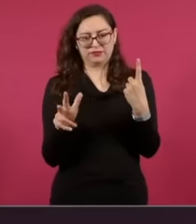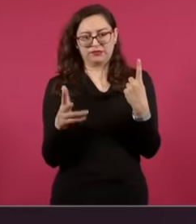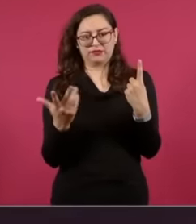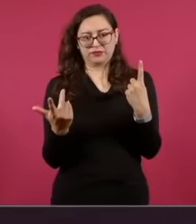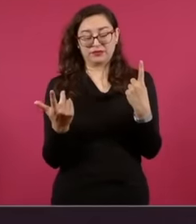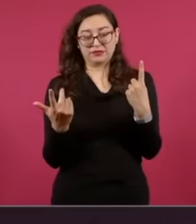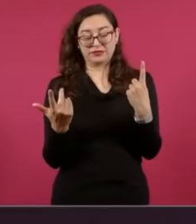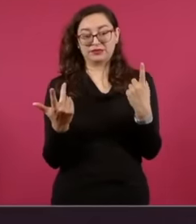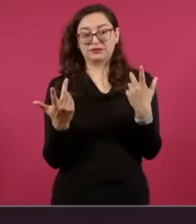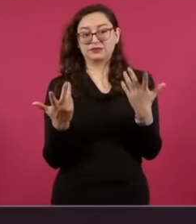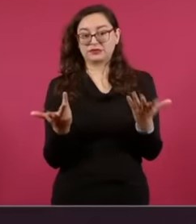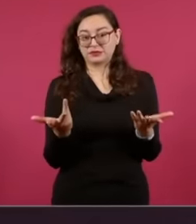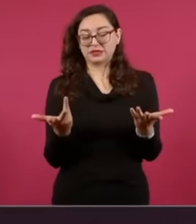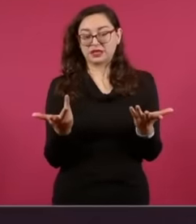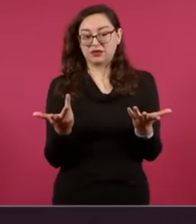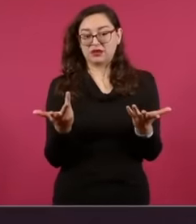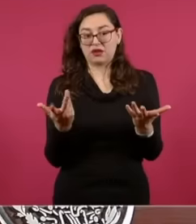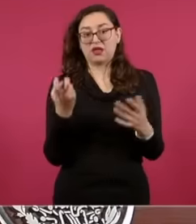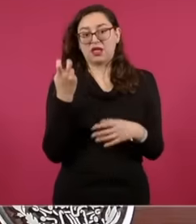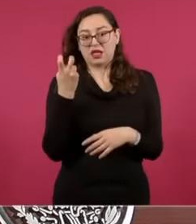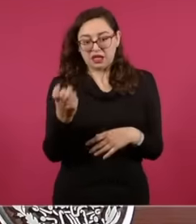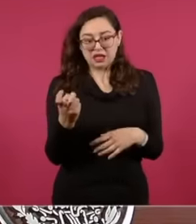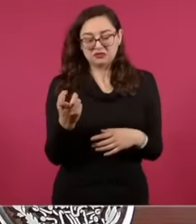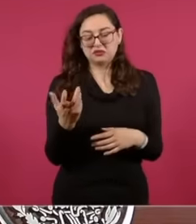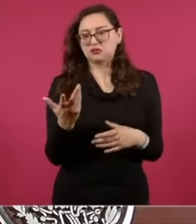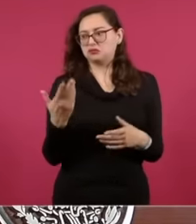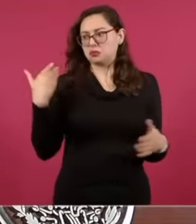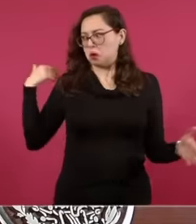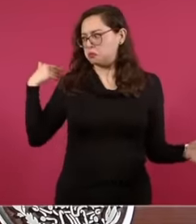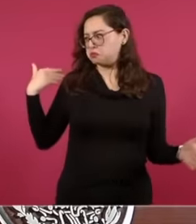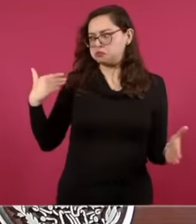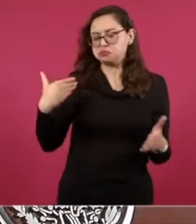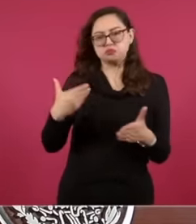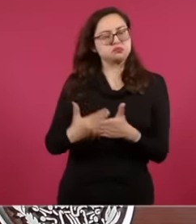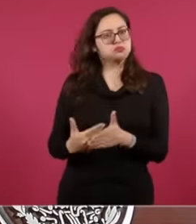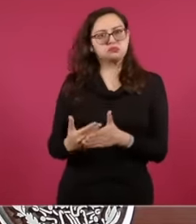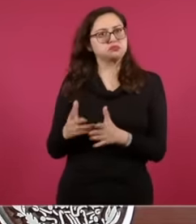por dólar. Esto no había pasado.